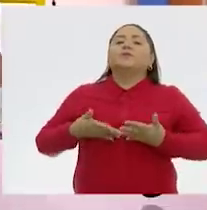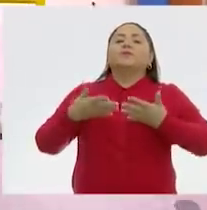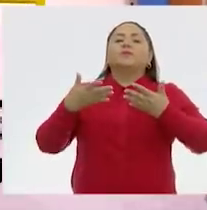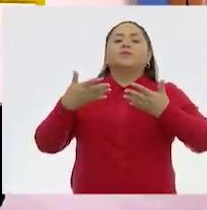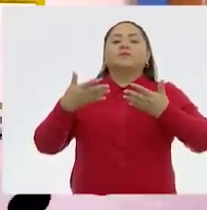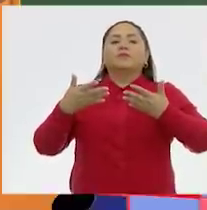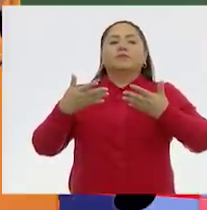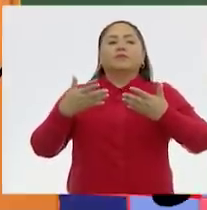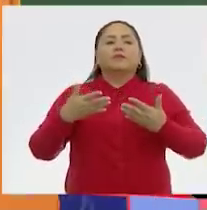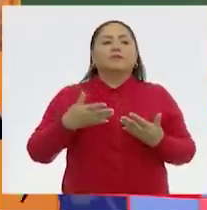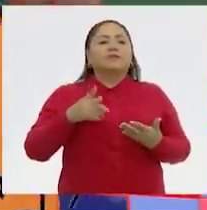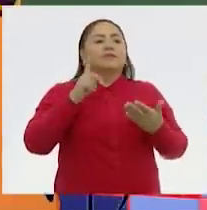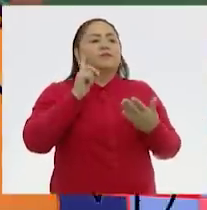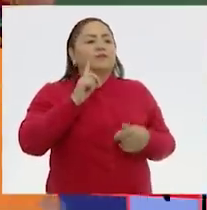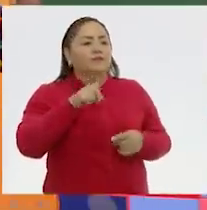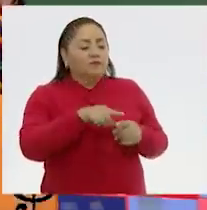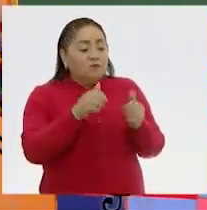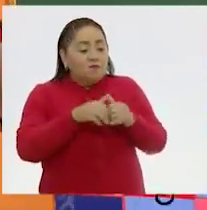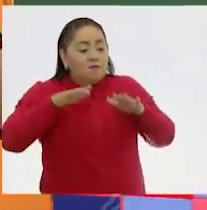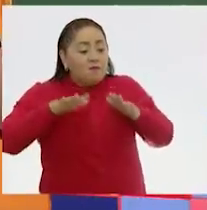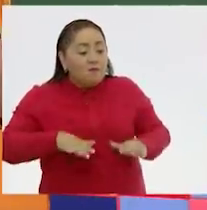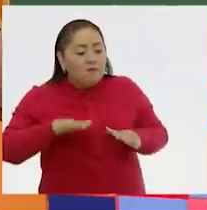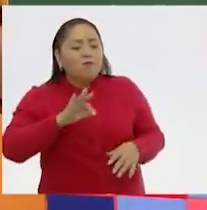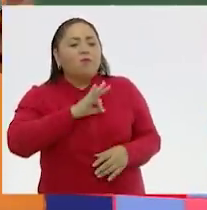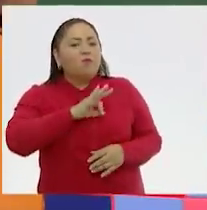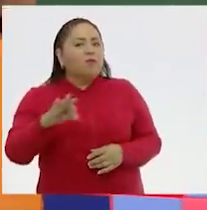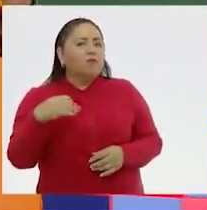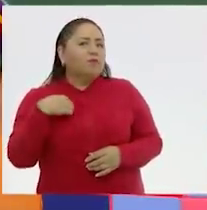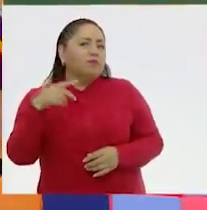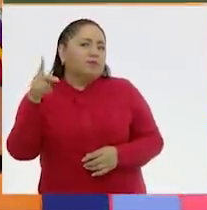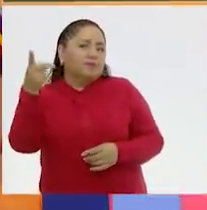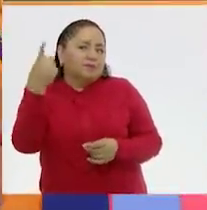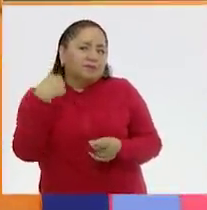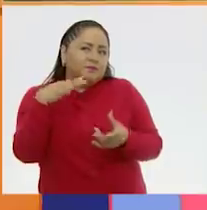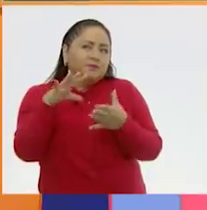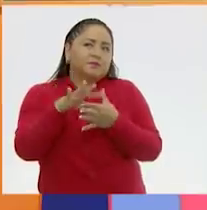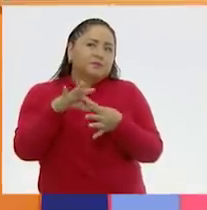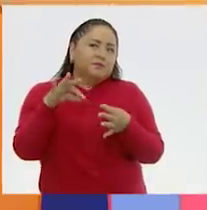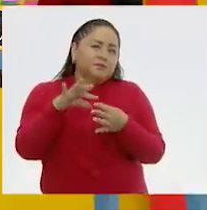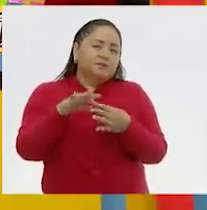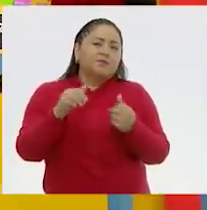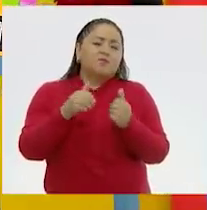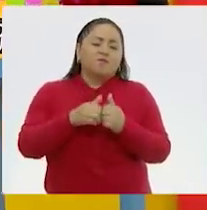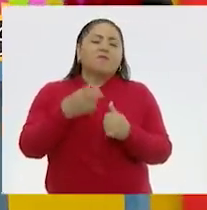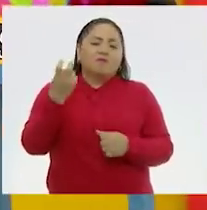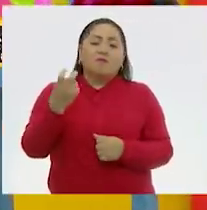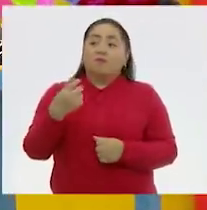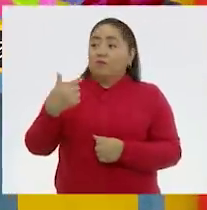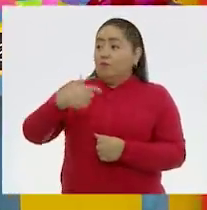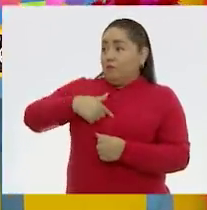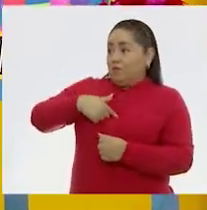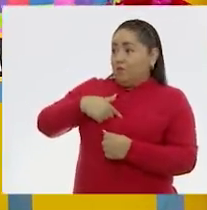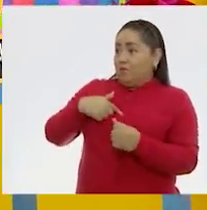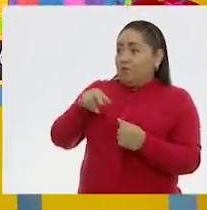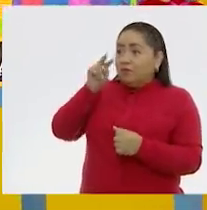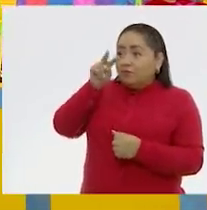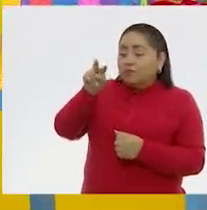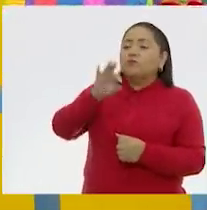respiramos. En paz y en calma yo puedo escuchar. En paz y en calma yo